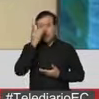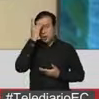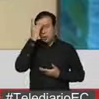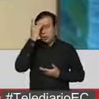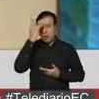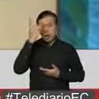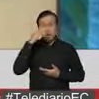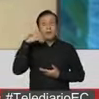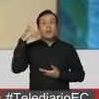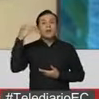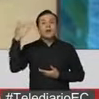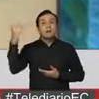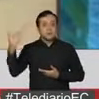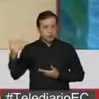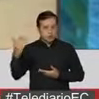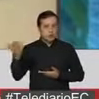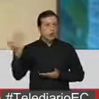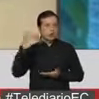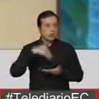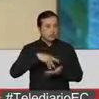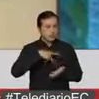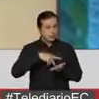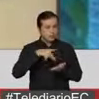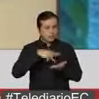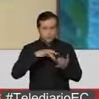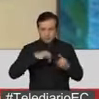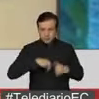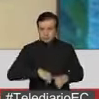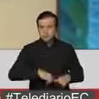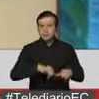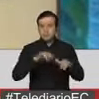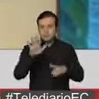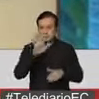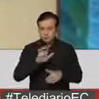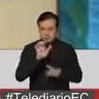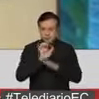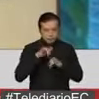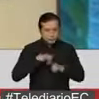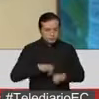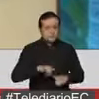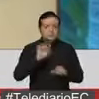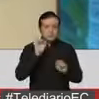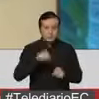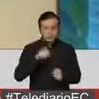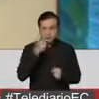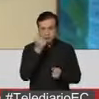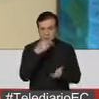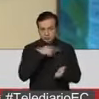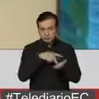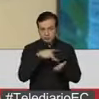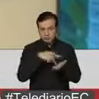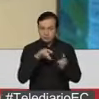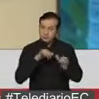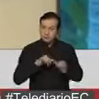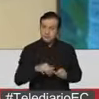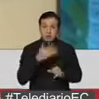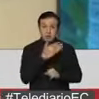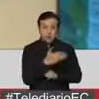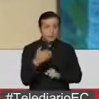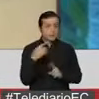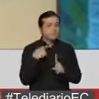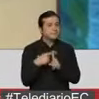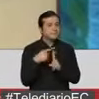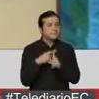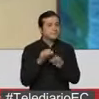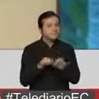en pocos años abrir nuevamente el mercado de capitales. Es decir, que el país pueda seguir siendo sujeto crediticio. Eso es absolutamente